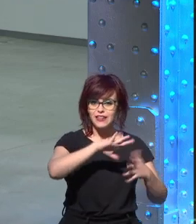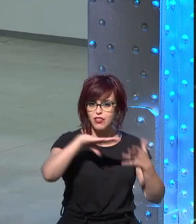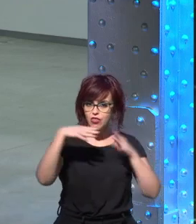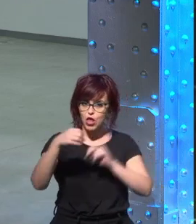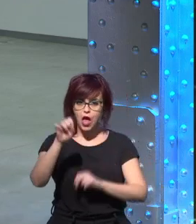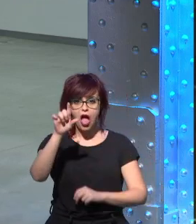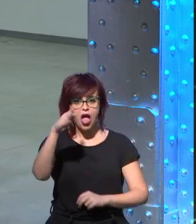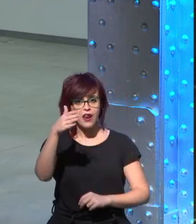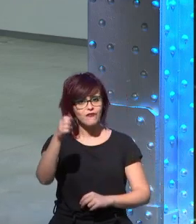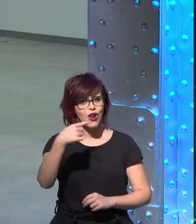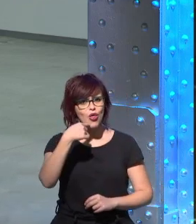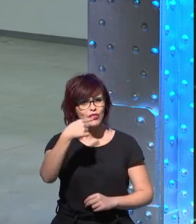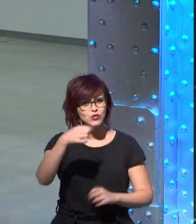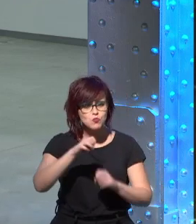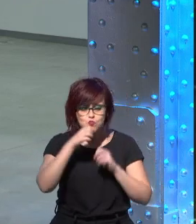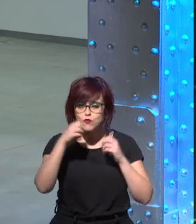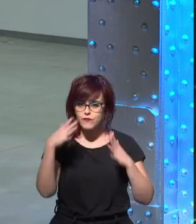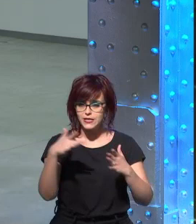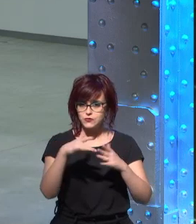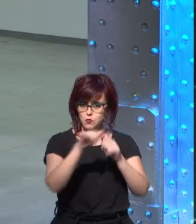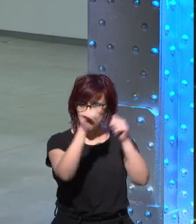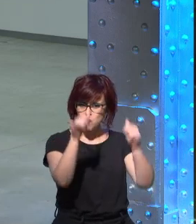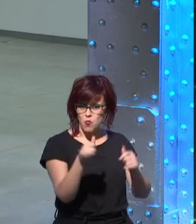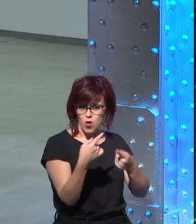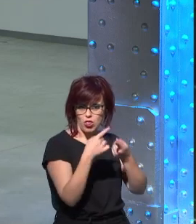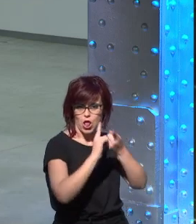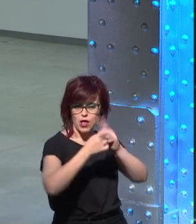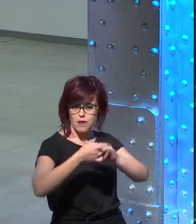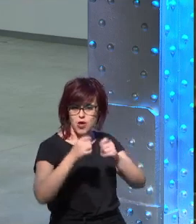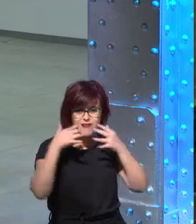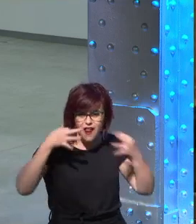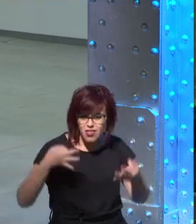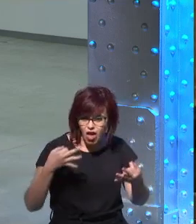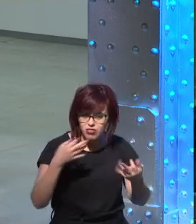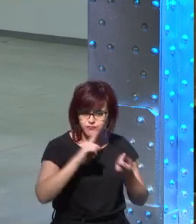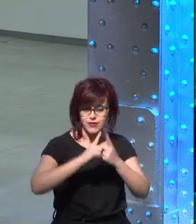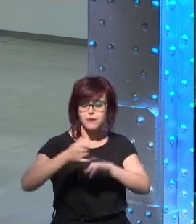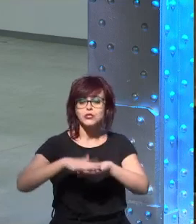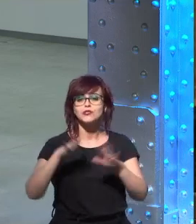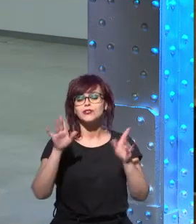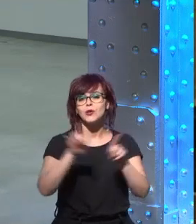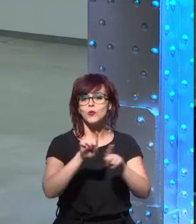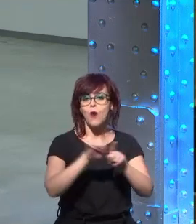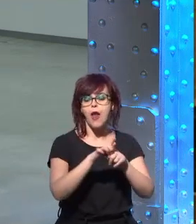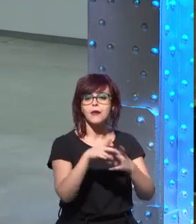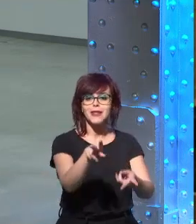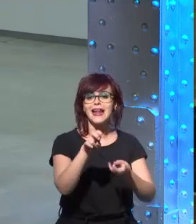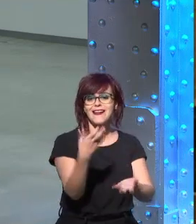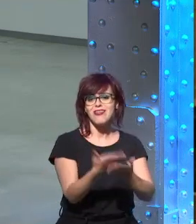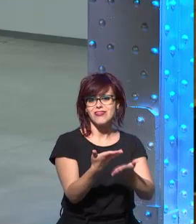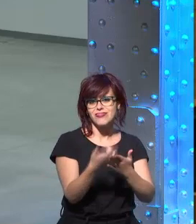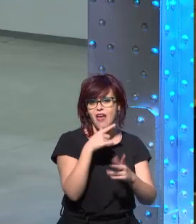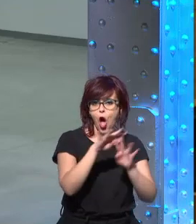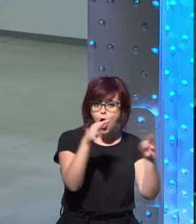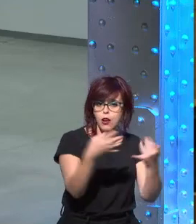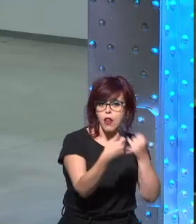muy bien, es un cambio de paradigma. No es solo poder hacer la renta online, no es solo que en las